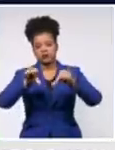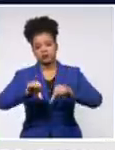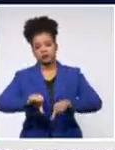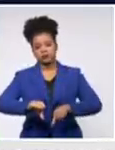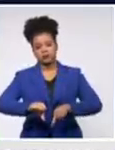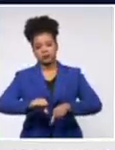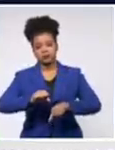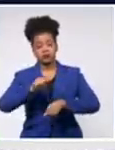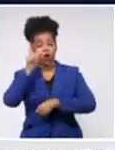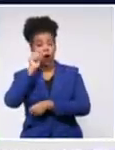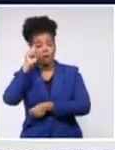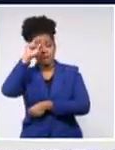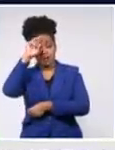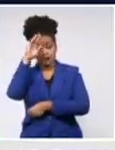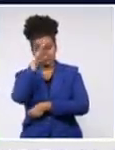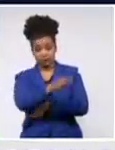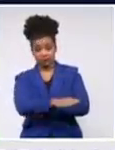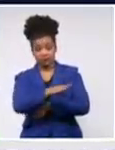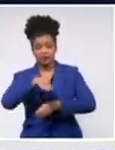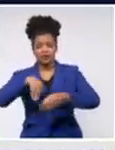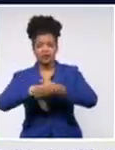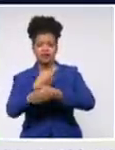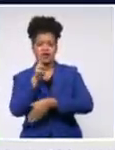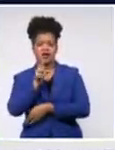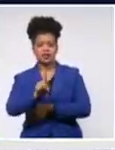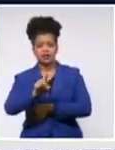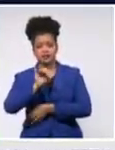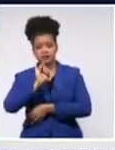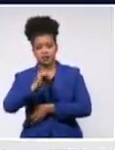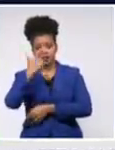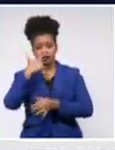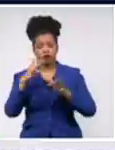día 17 de agosto y